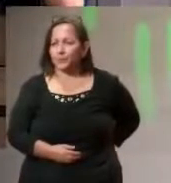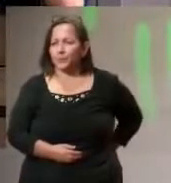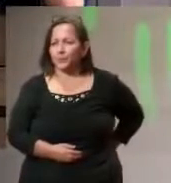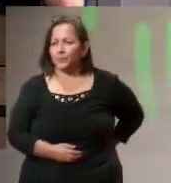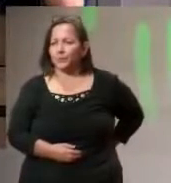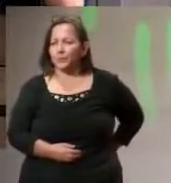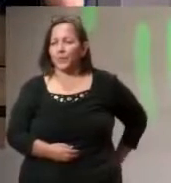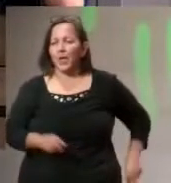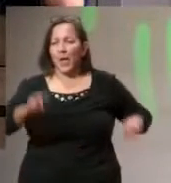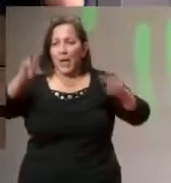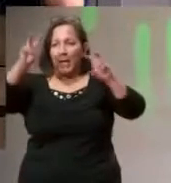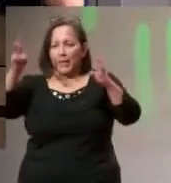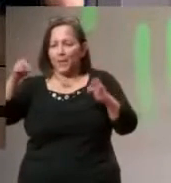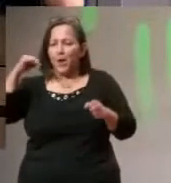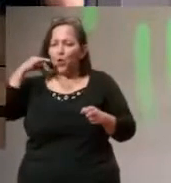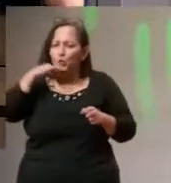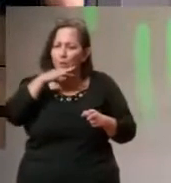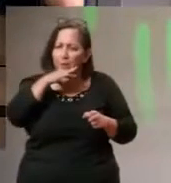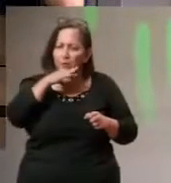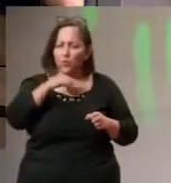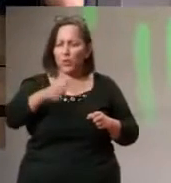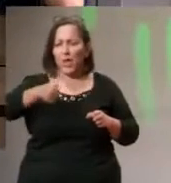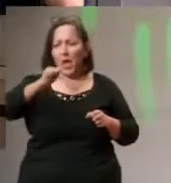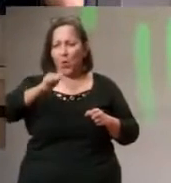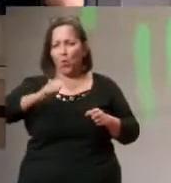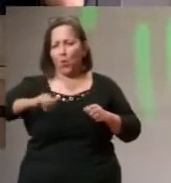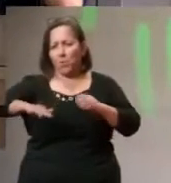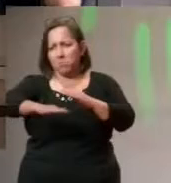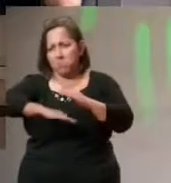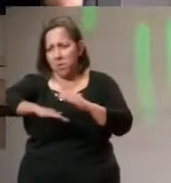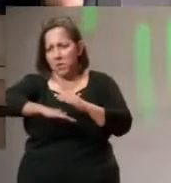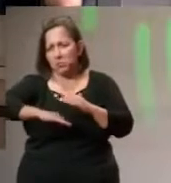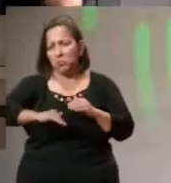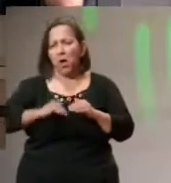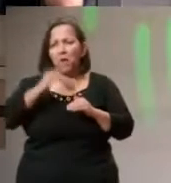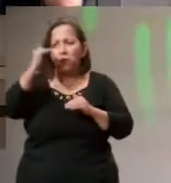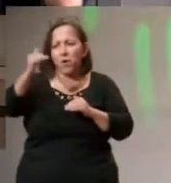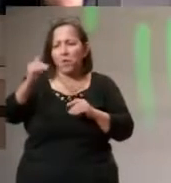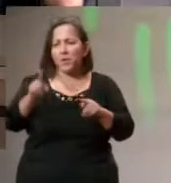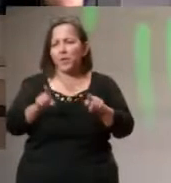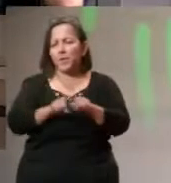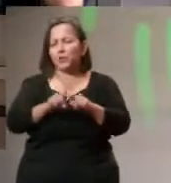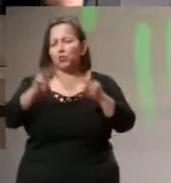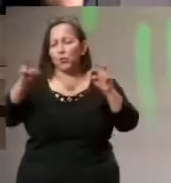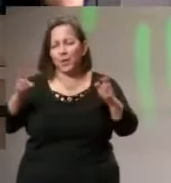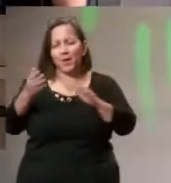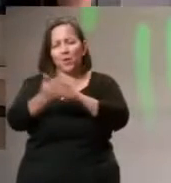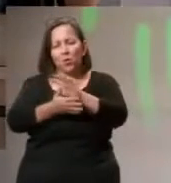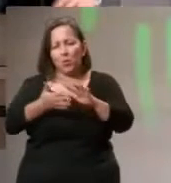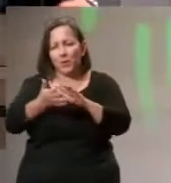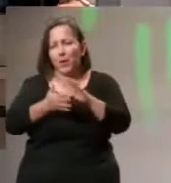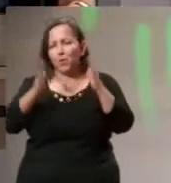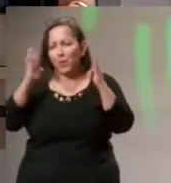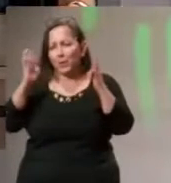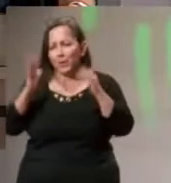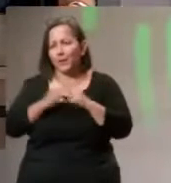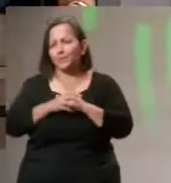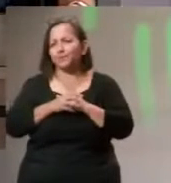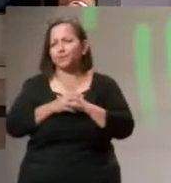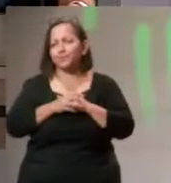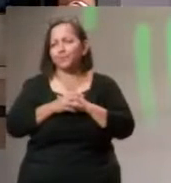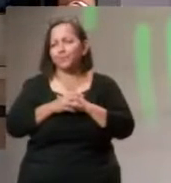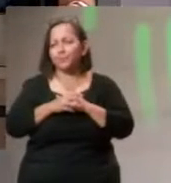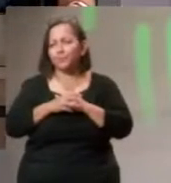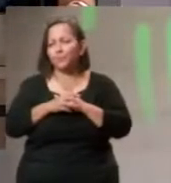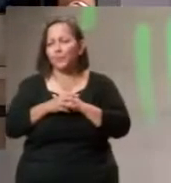Bueno, el tema de contaminación de aguas superficiales creo que es un tema complicado de atender. Hay